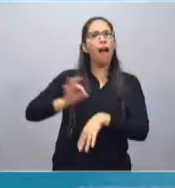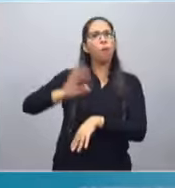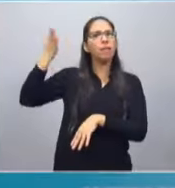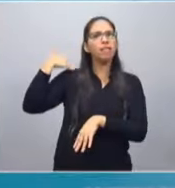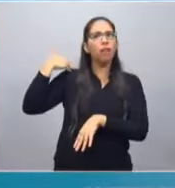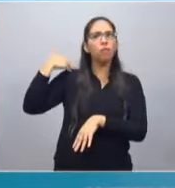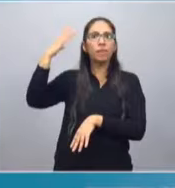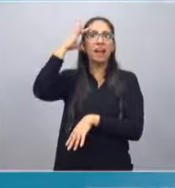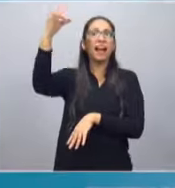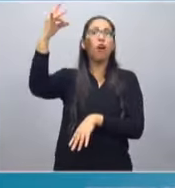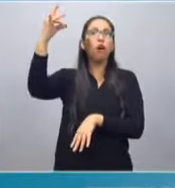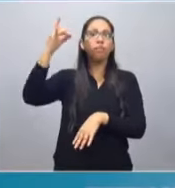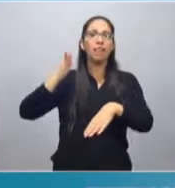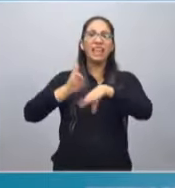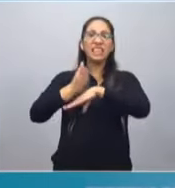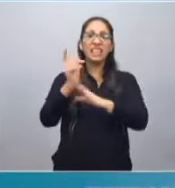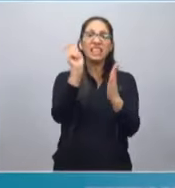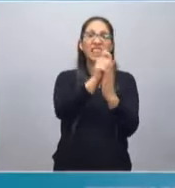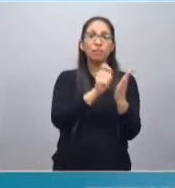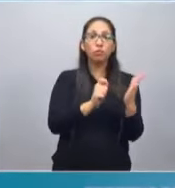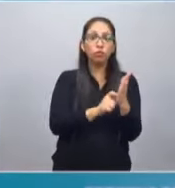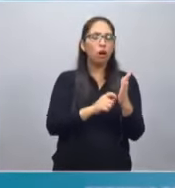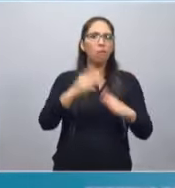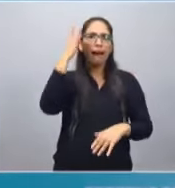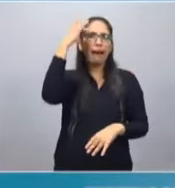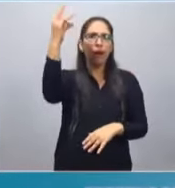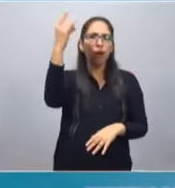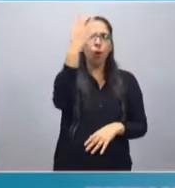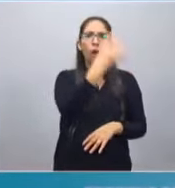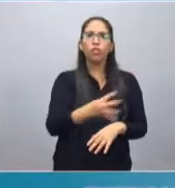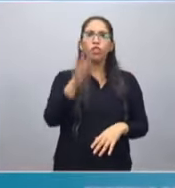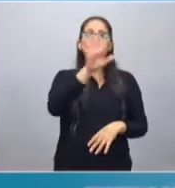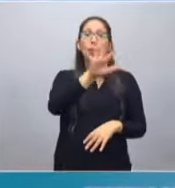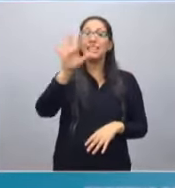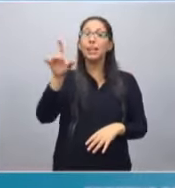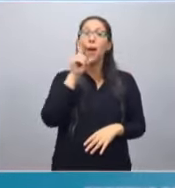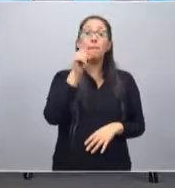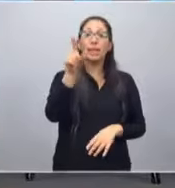batió el récord inscriptos en los juegos larenses 455,000